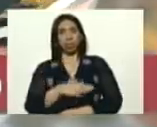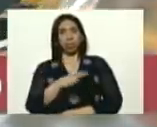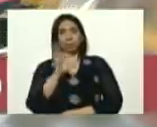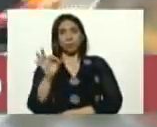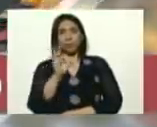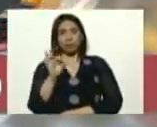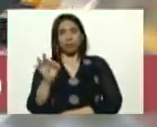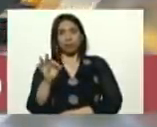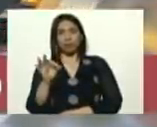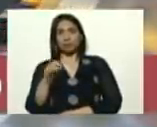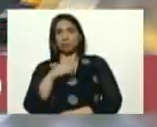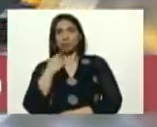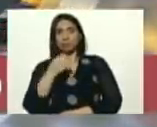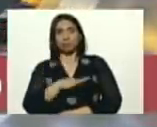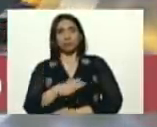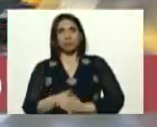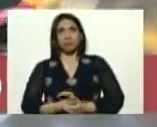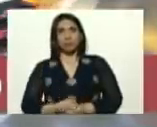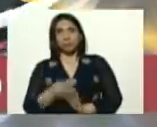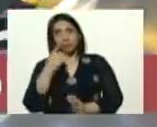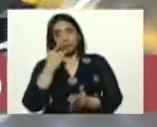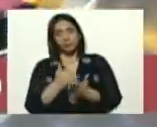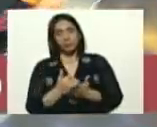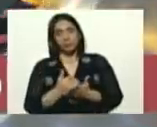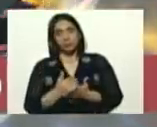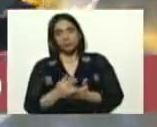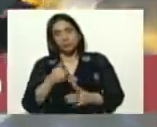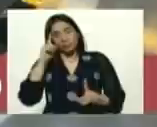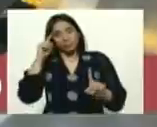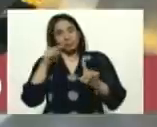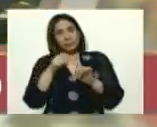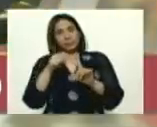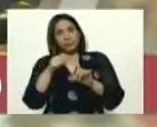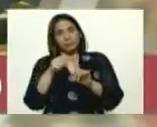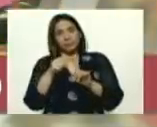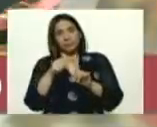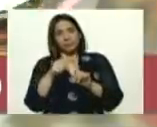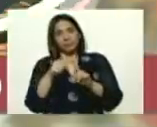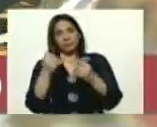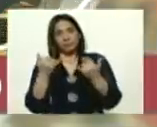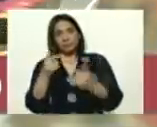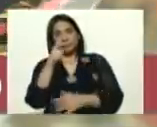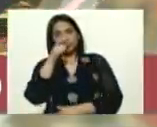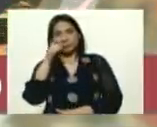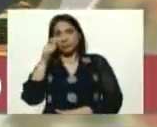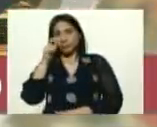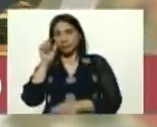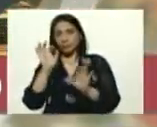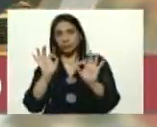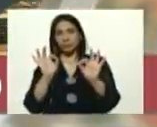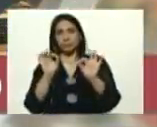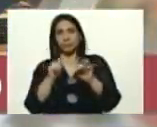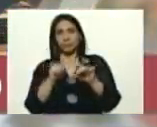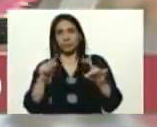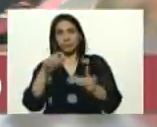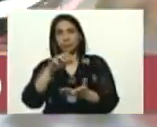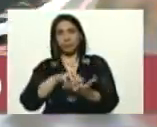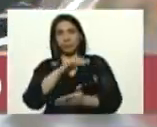casos es letal. Fíjate que en el marco de este operativo especial para el Estado